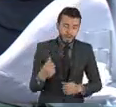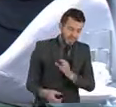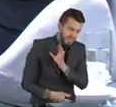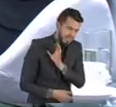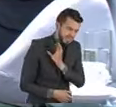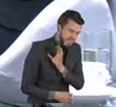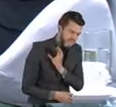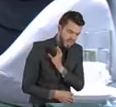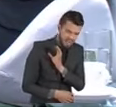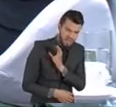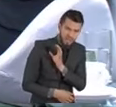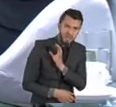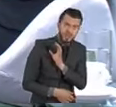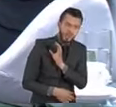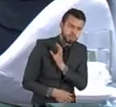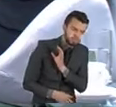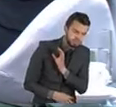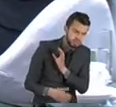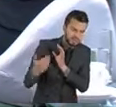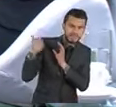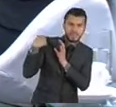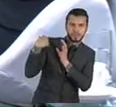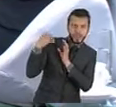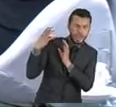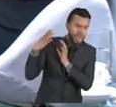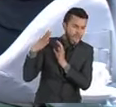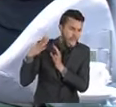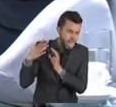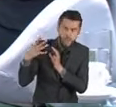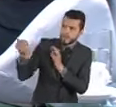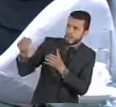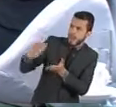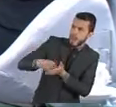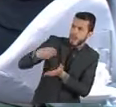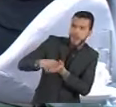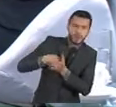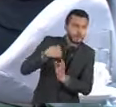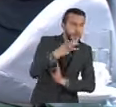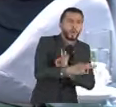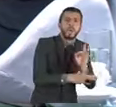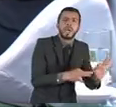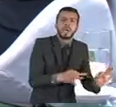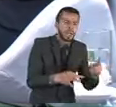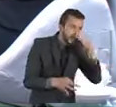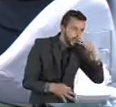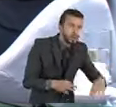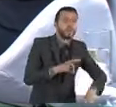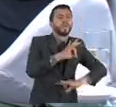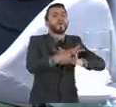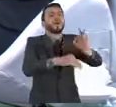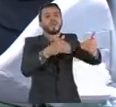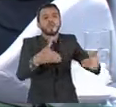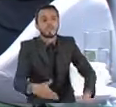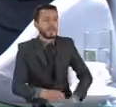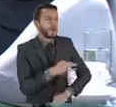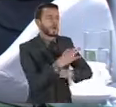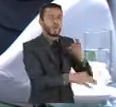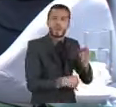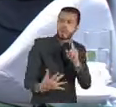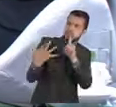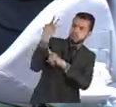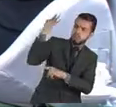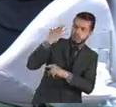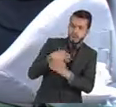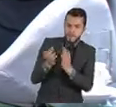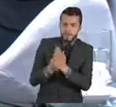hombros la carga de cuidado no remunerado, que las empobrece a ellas, que les quita